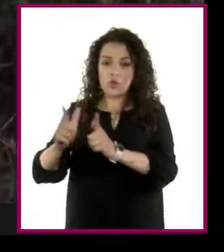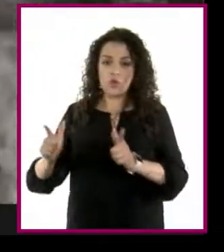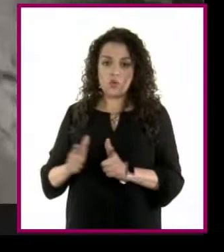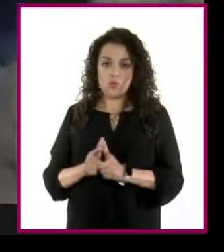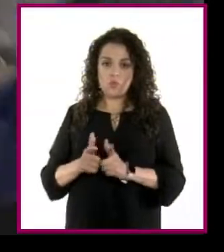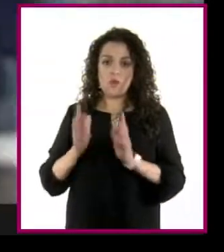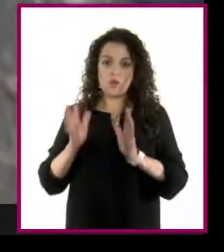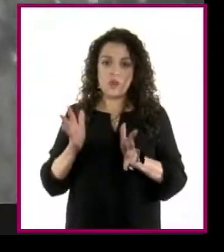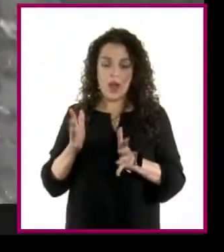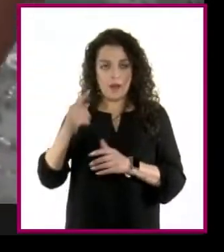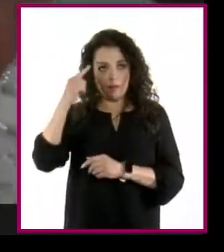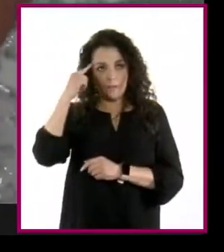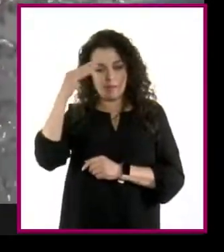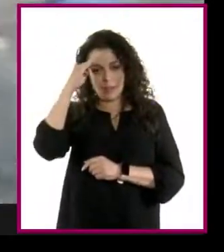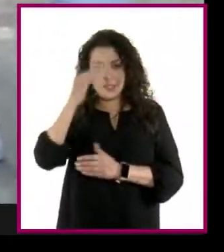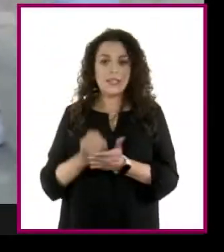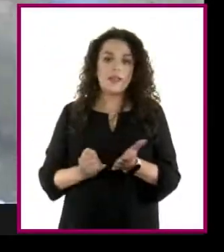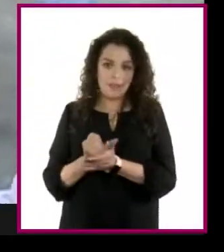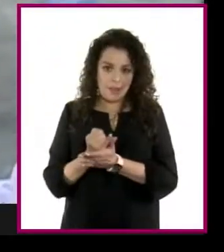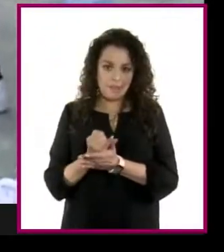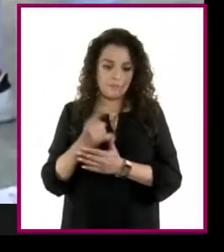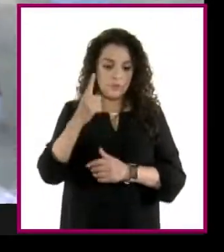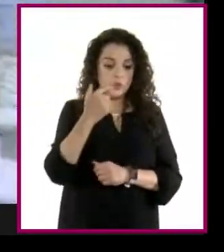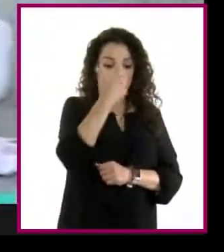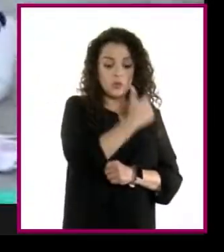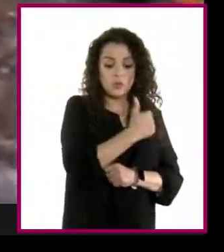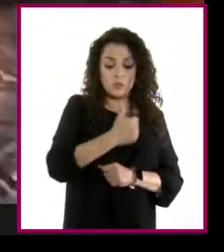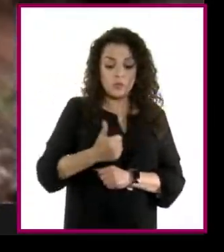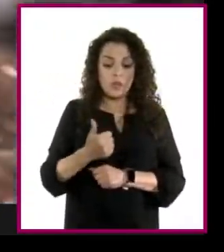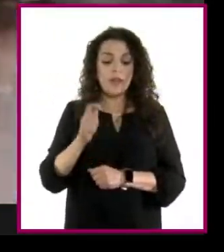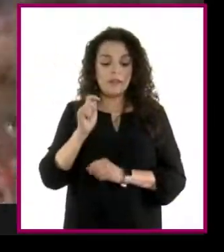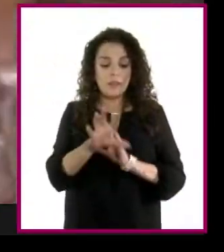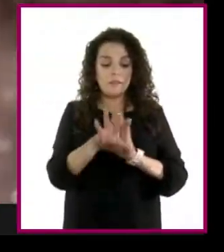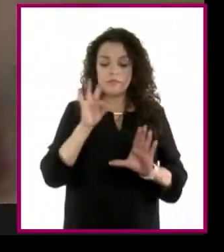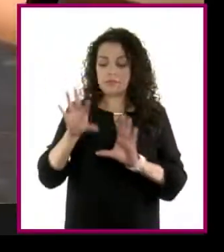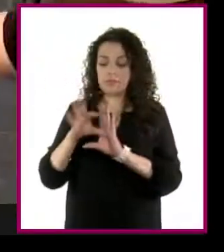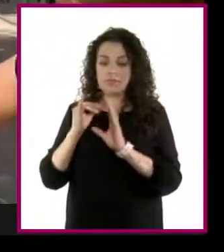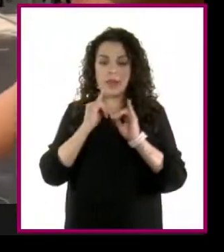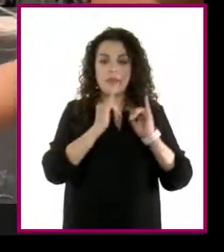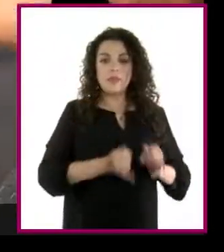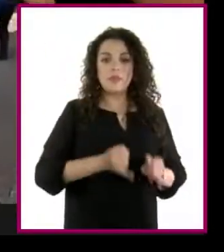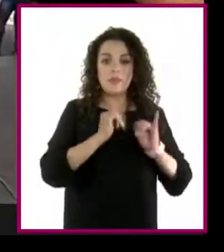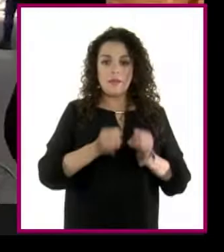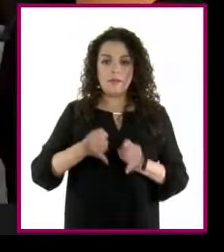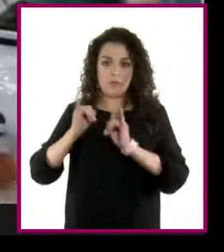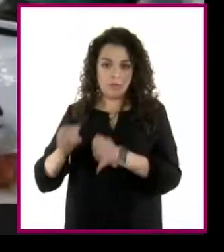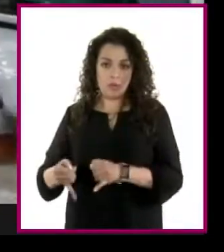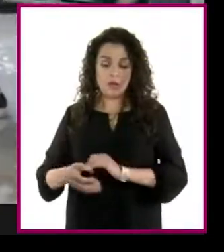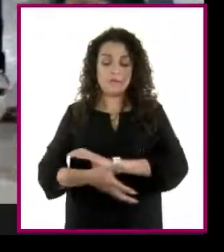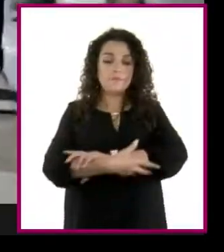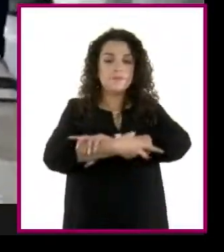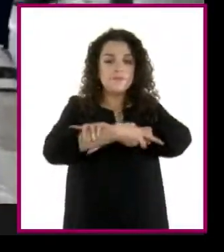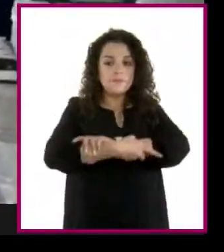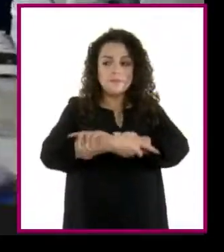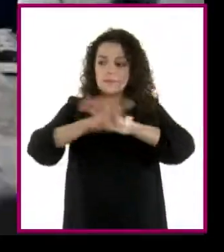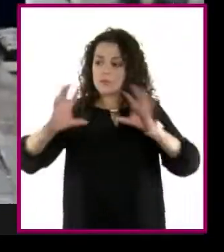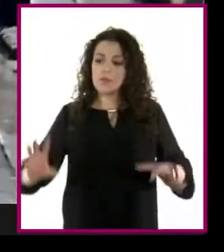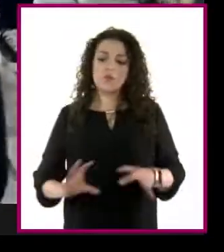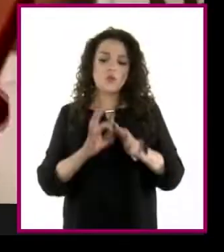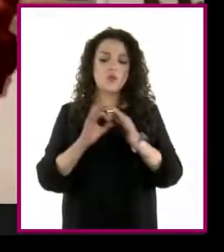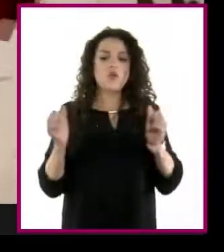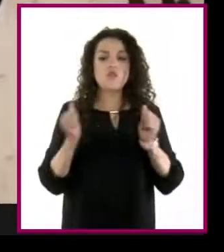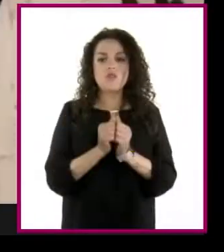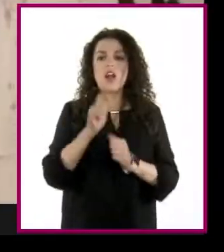representa un costo para cada uno de ellos, tomados individualmente. La solidaridad se relaciona con la vida